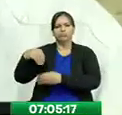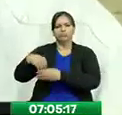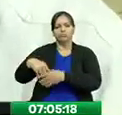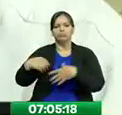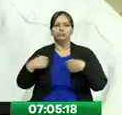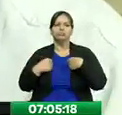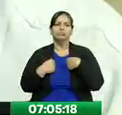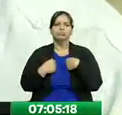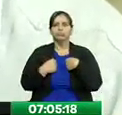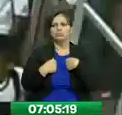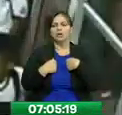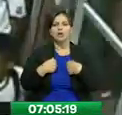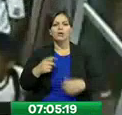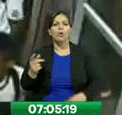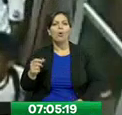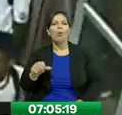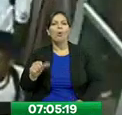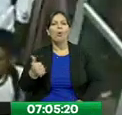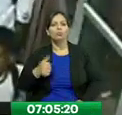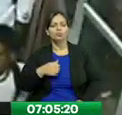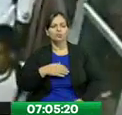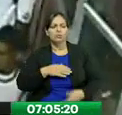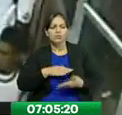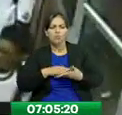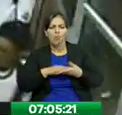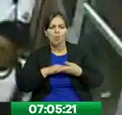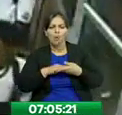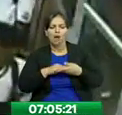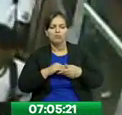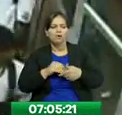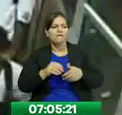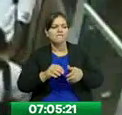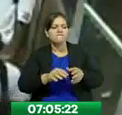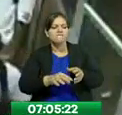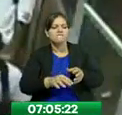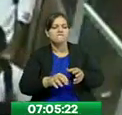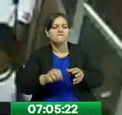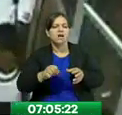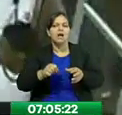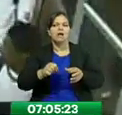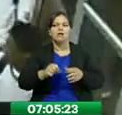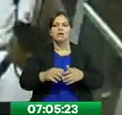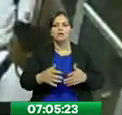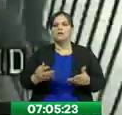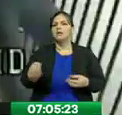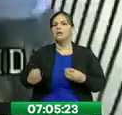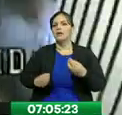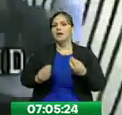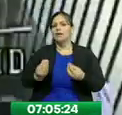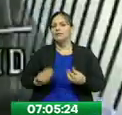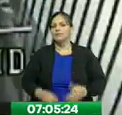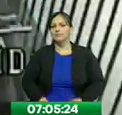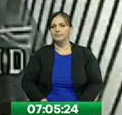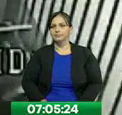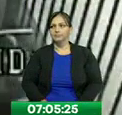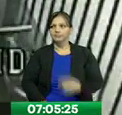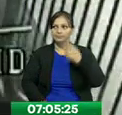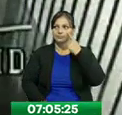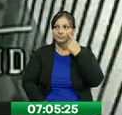Cuando nosotros comenzamos el programa, teníamos un promedio de 4 a 5 incidentes por día con